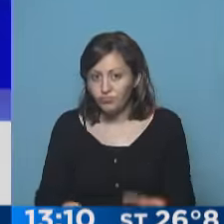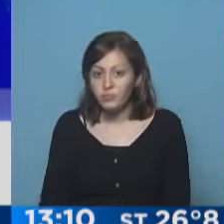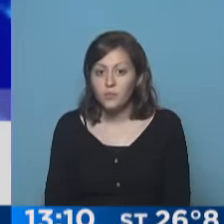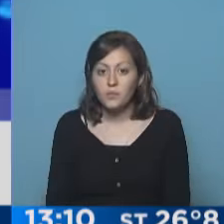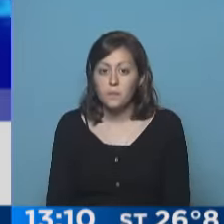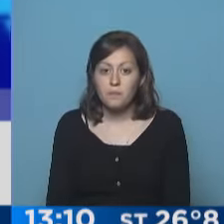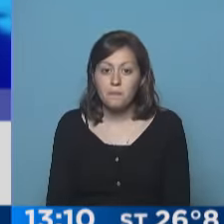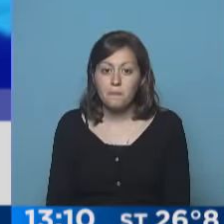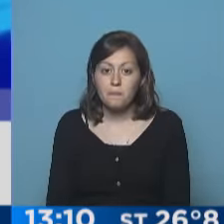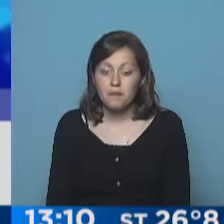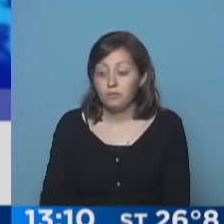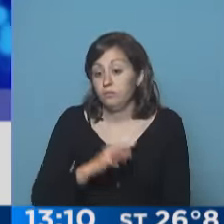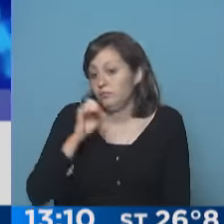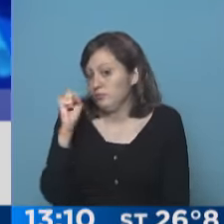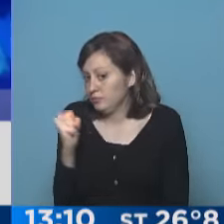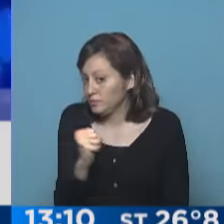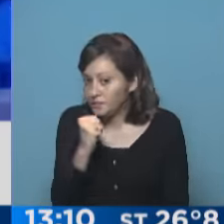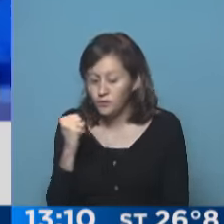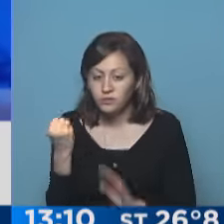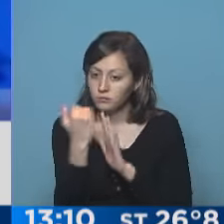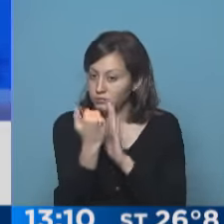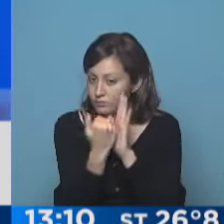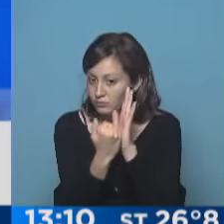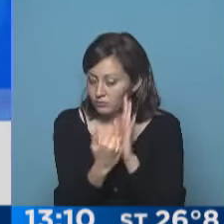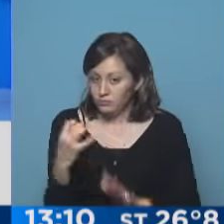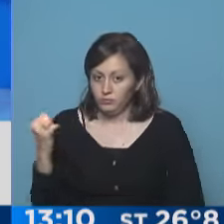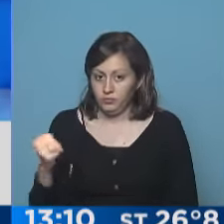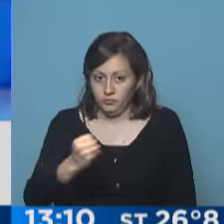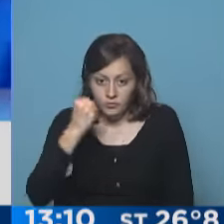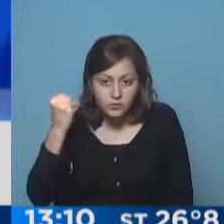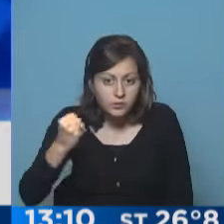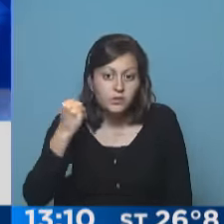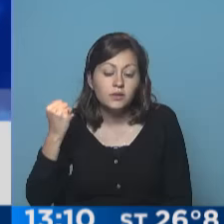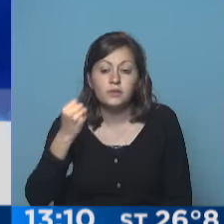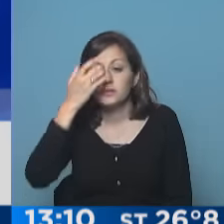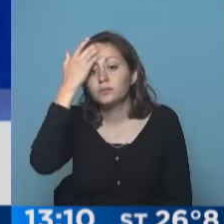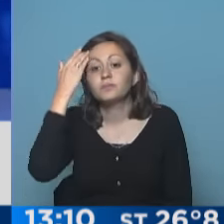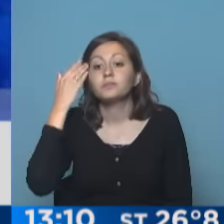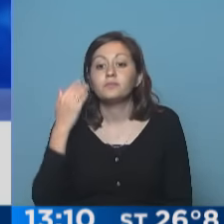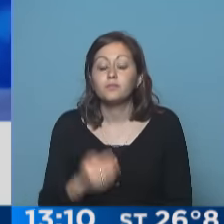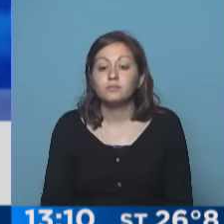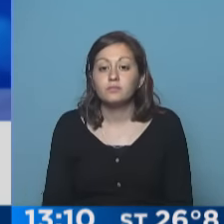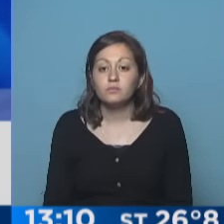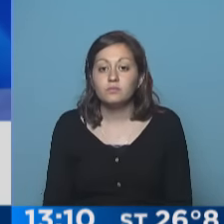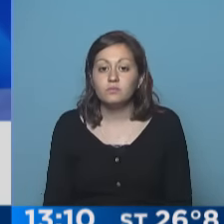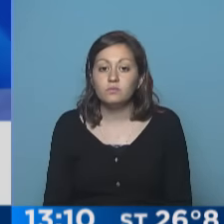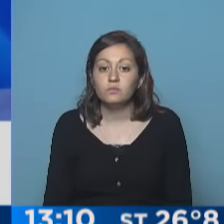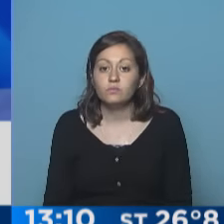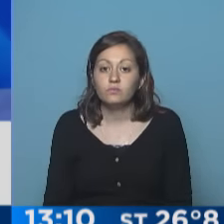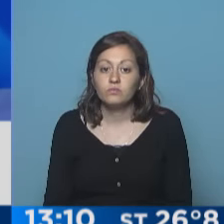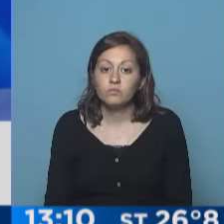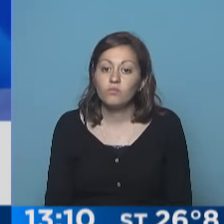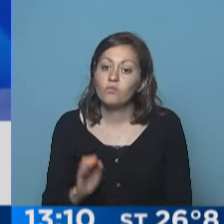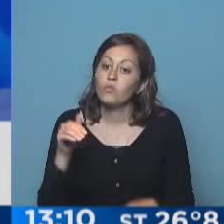estructurales Fernando absolutamente grandes que dieron en el Congreso Nacional votado con diferencias con